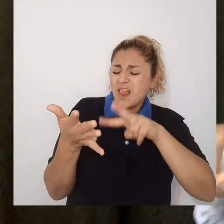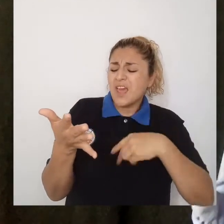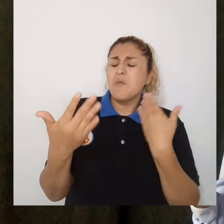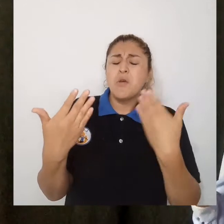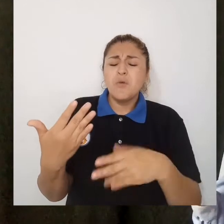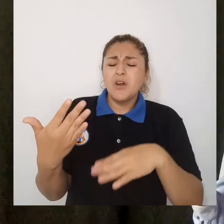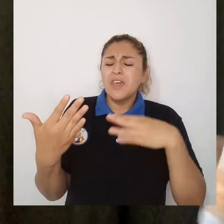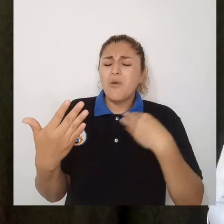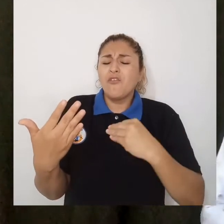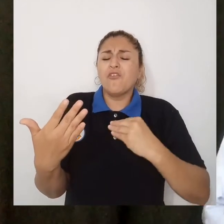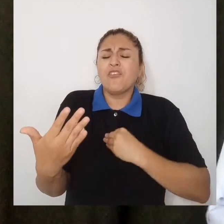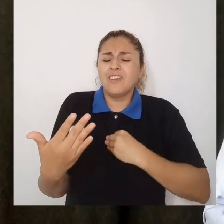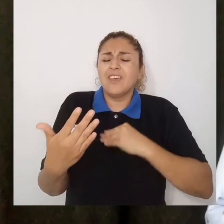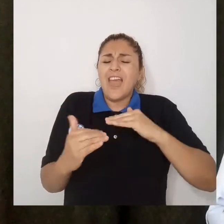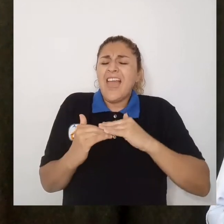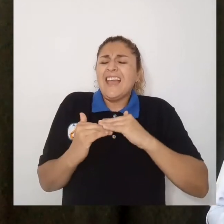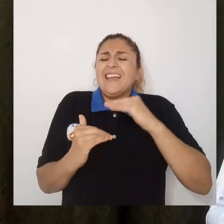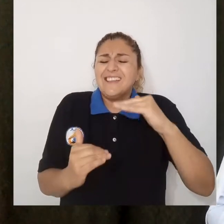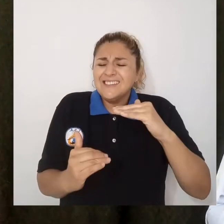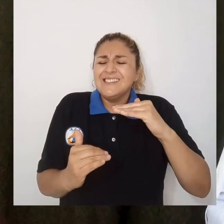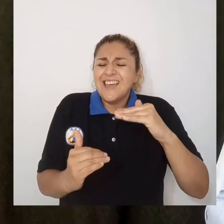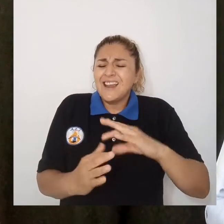a mí gracias padre